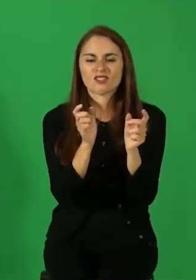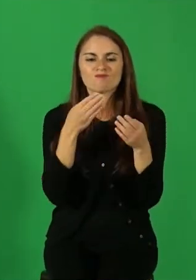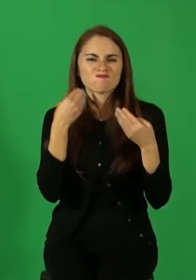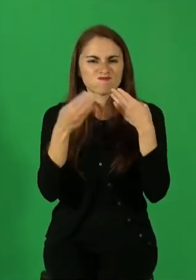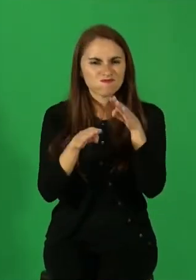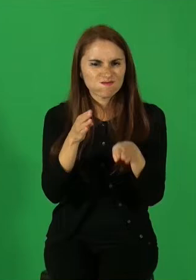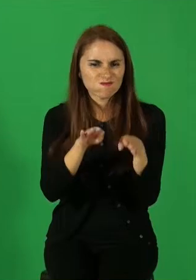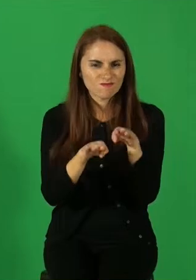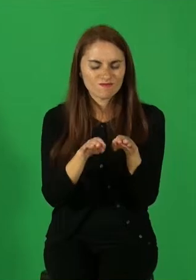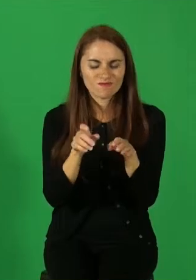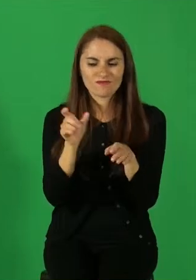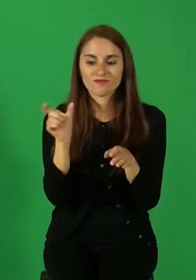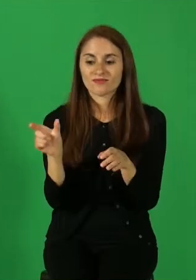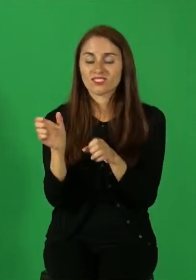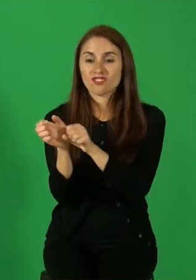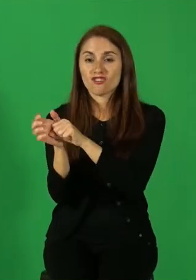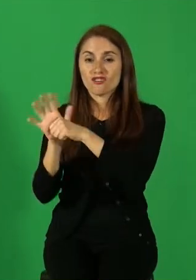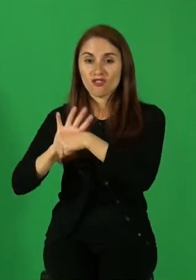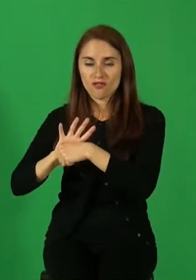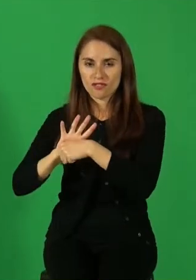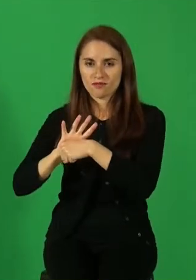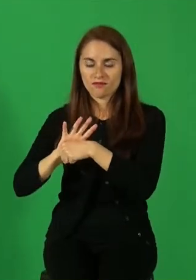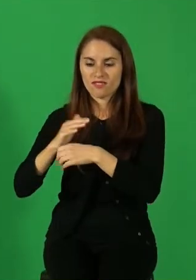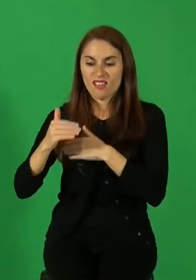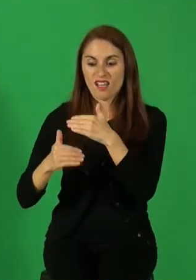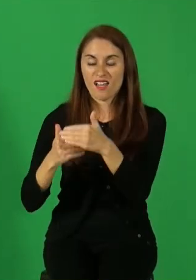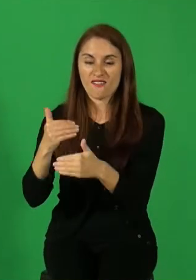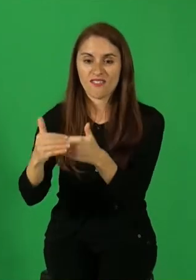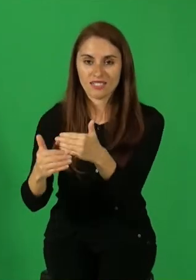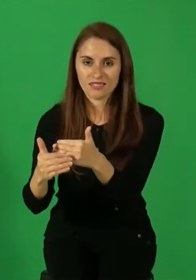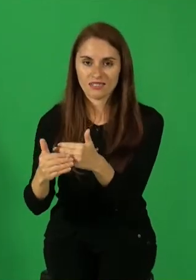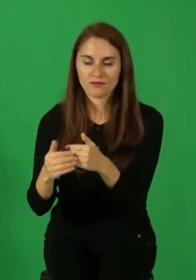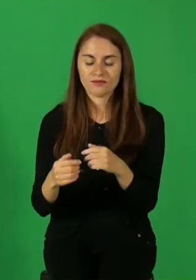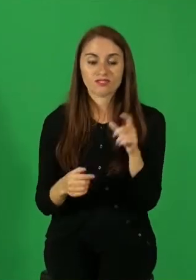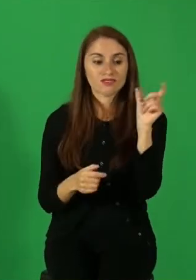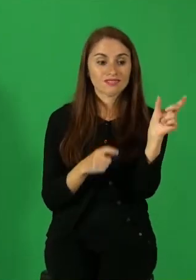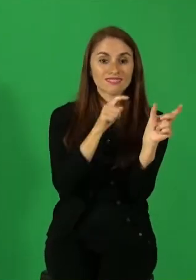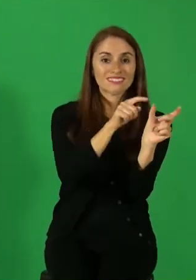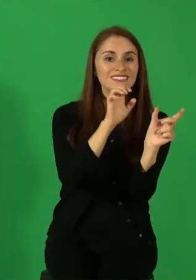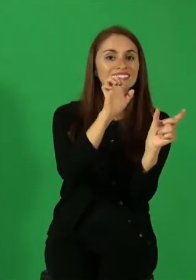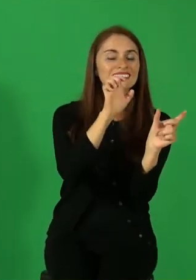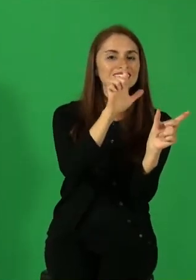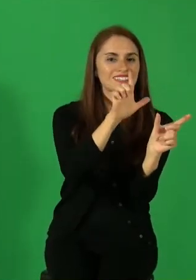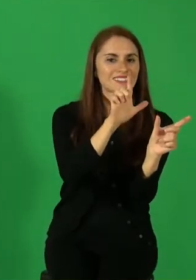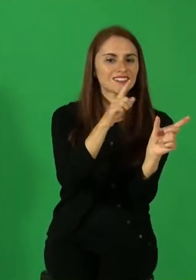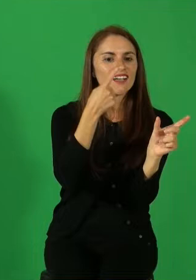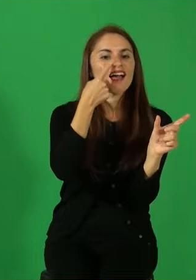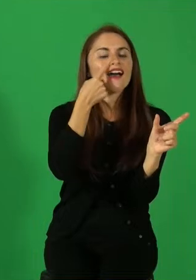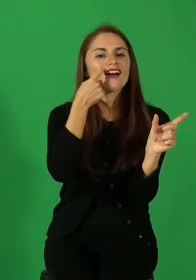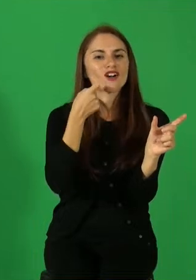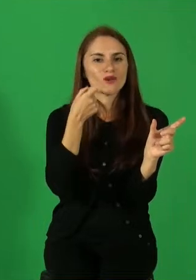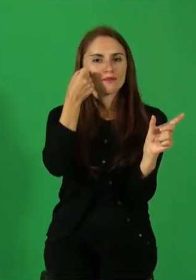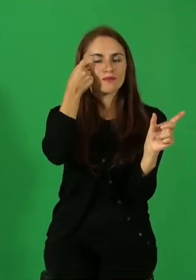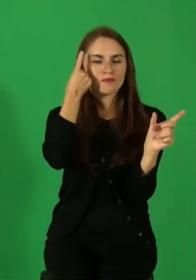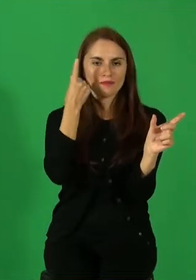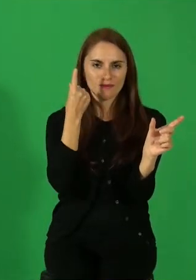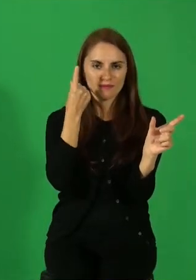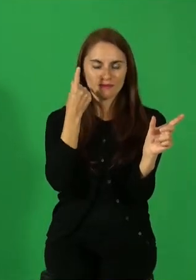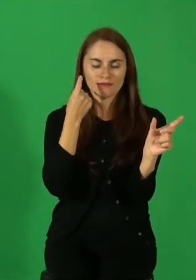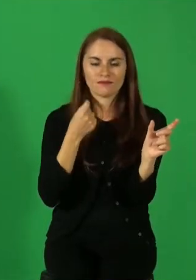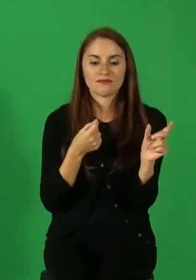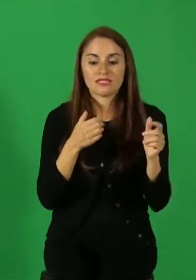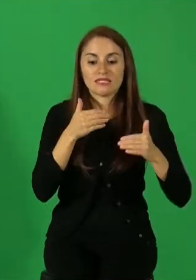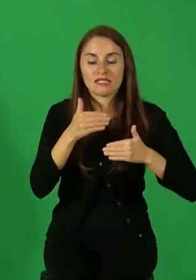pasos agigantados. ¿De quién estamos hablando? Del destructor COVID-19. ¿Qué decimos de él? Que